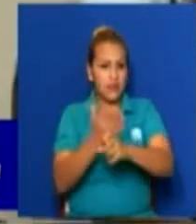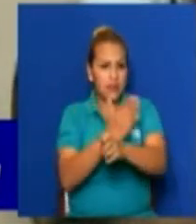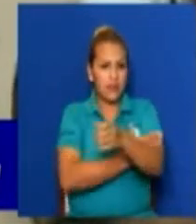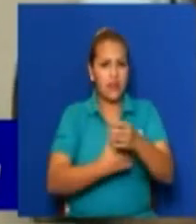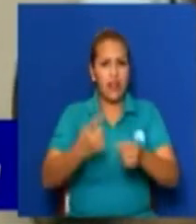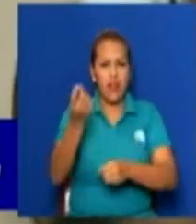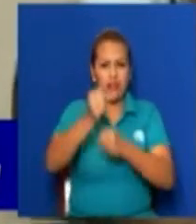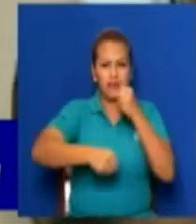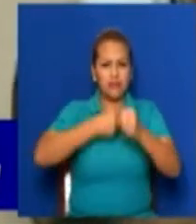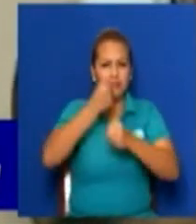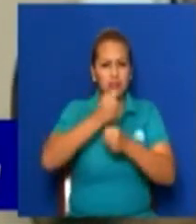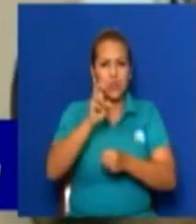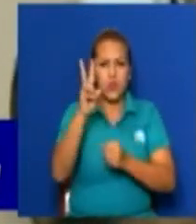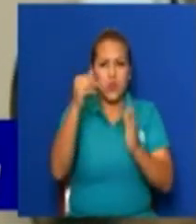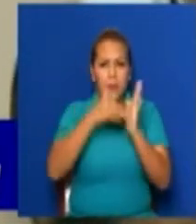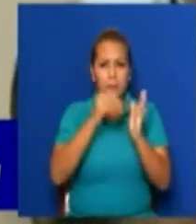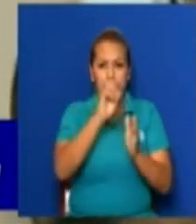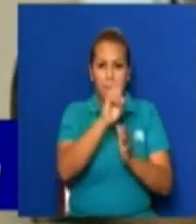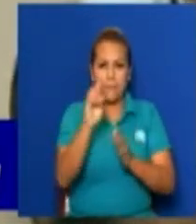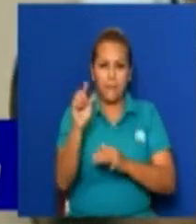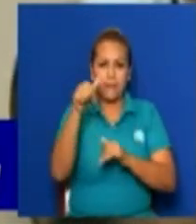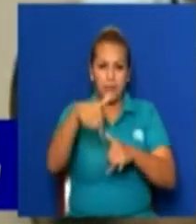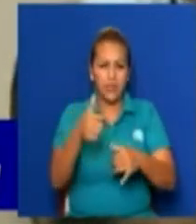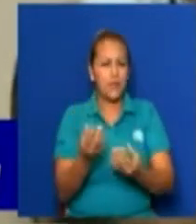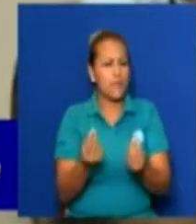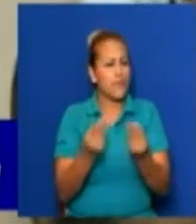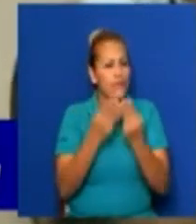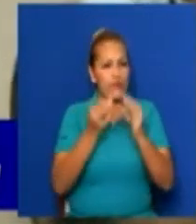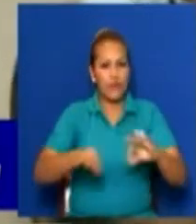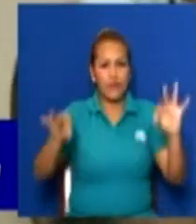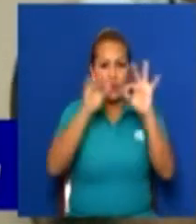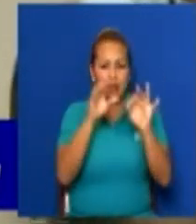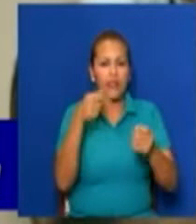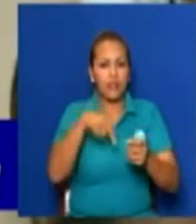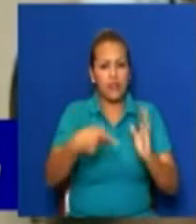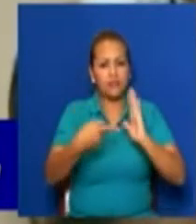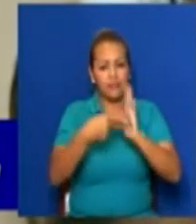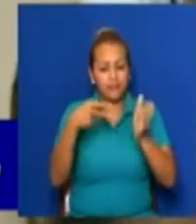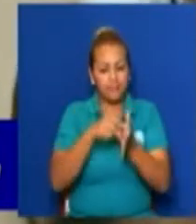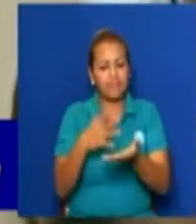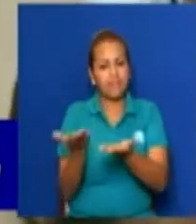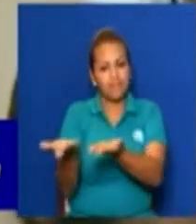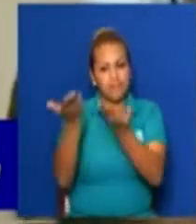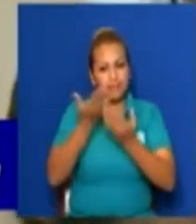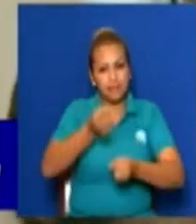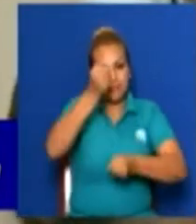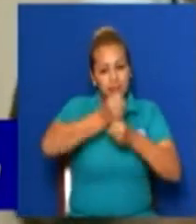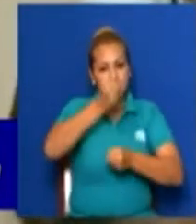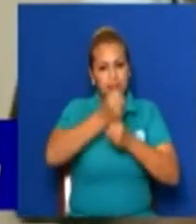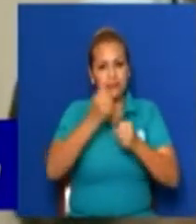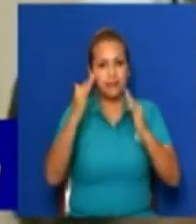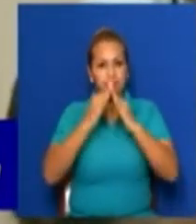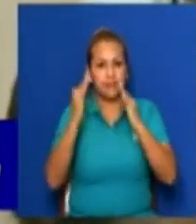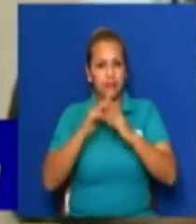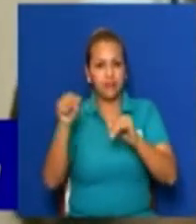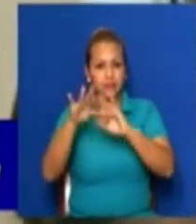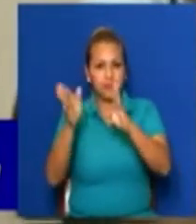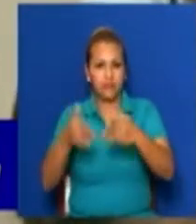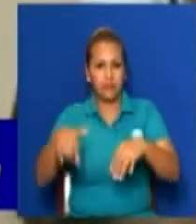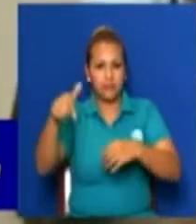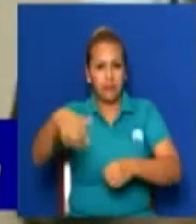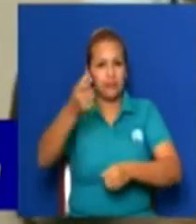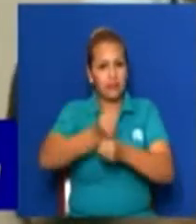Para nosotros es importantísimo que se dignifique ese trabajo, que se dignifique esa